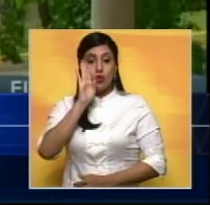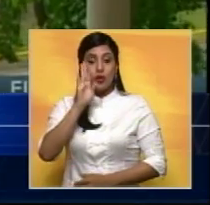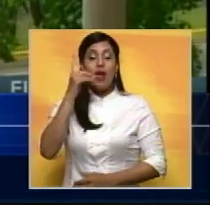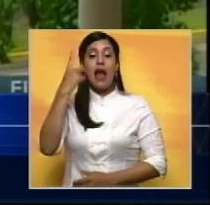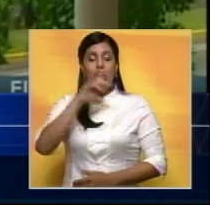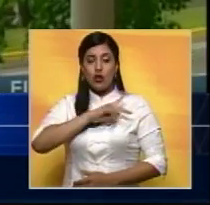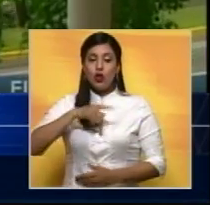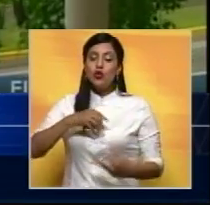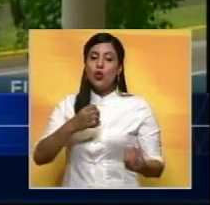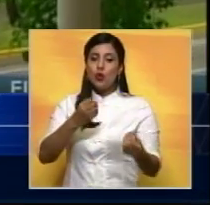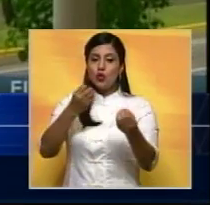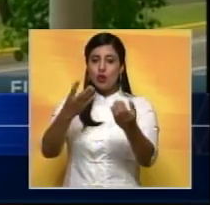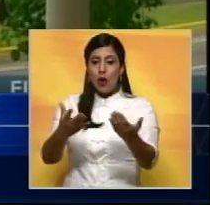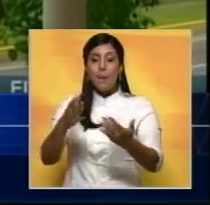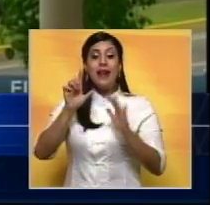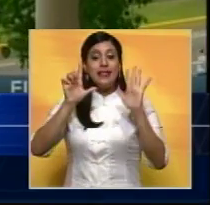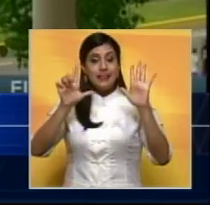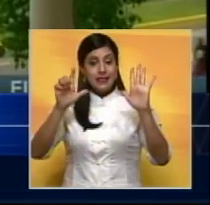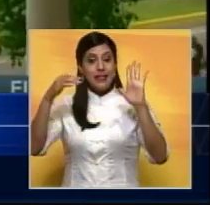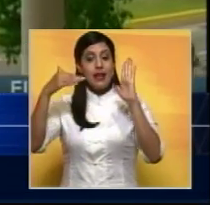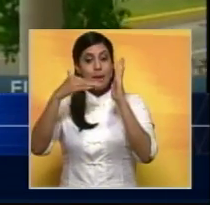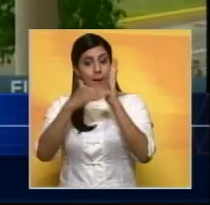ya hemos entregado